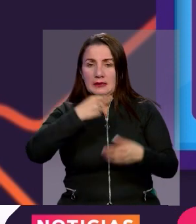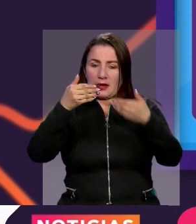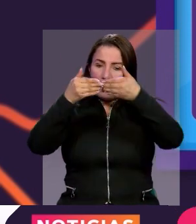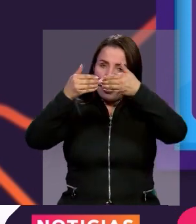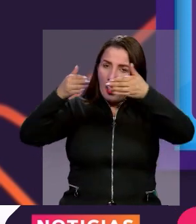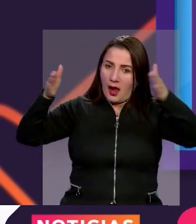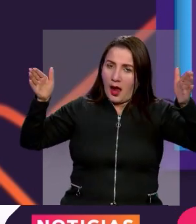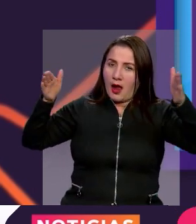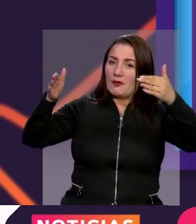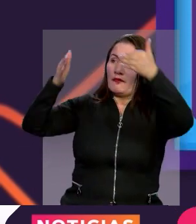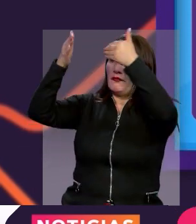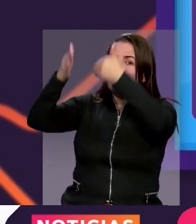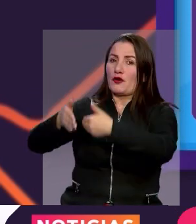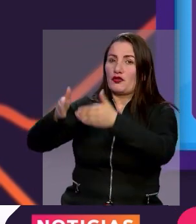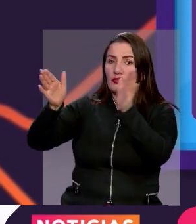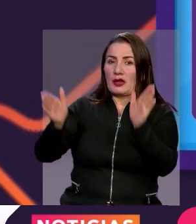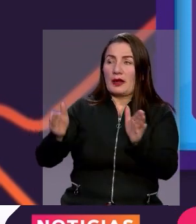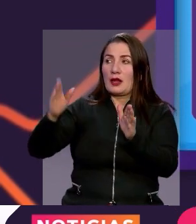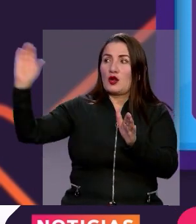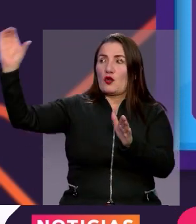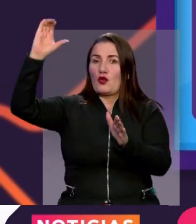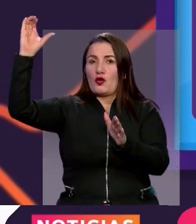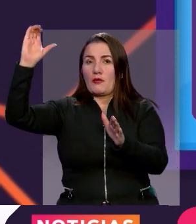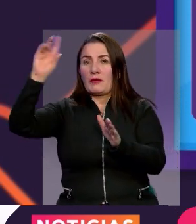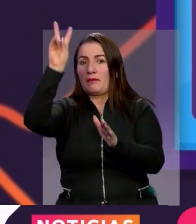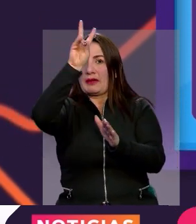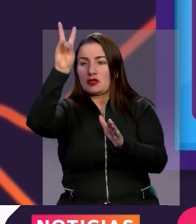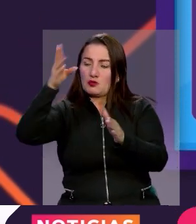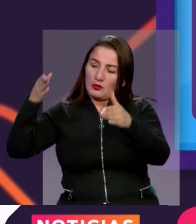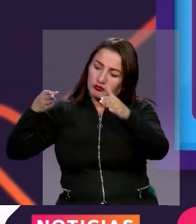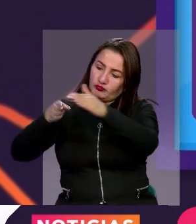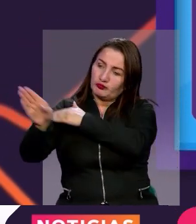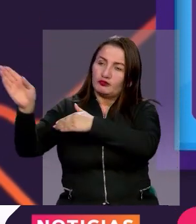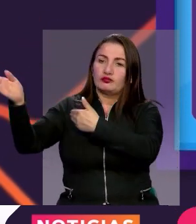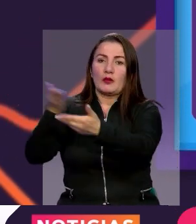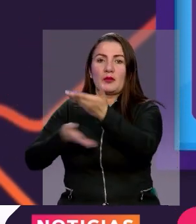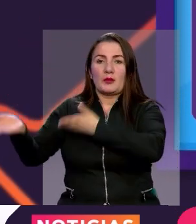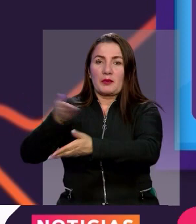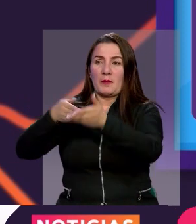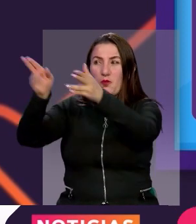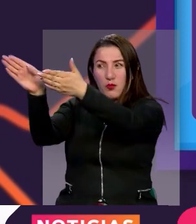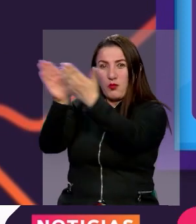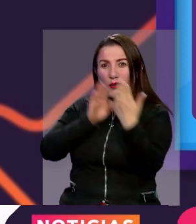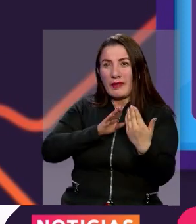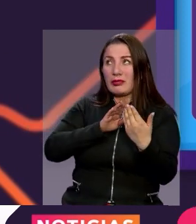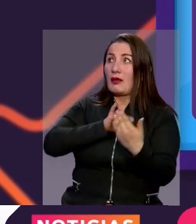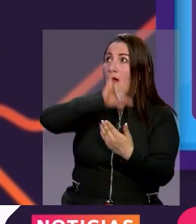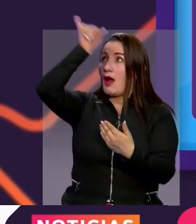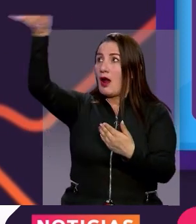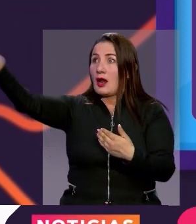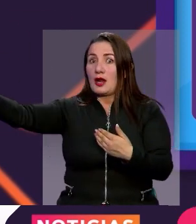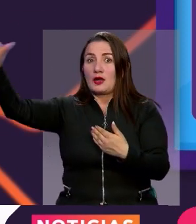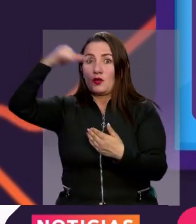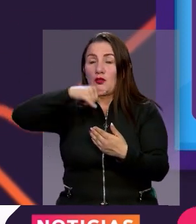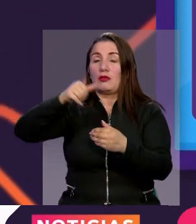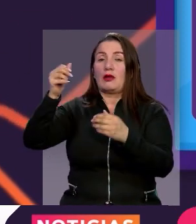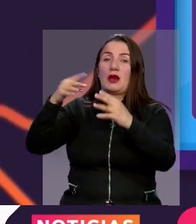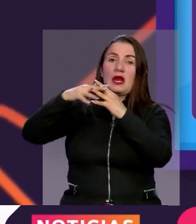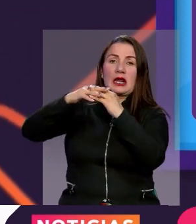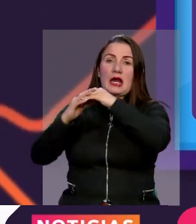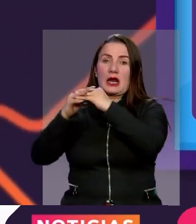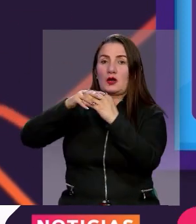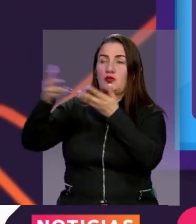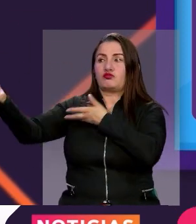apertura a la frontera entre colombia y venezuela como primer paso se reanudará la conexión aérea y el transporte de carga entre